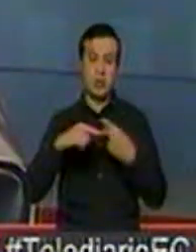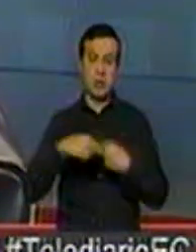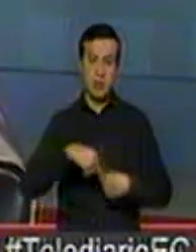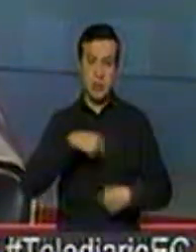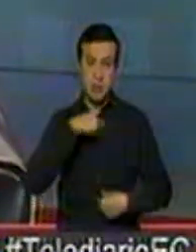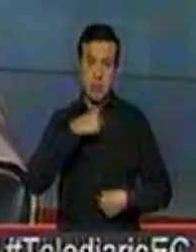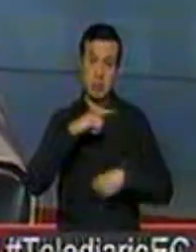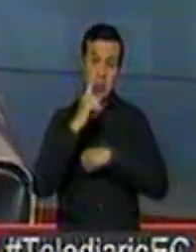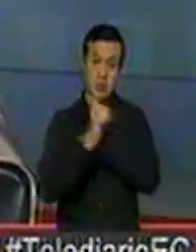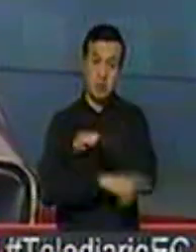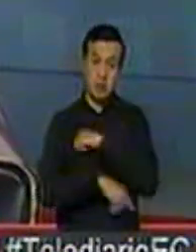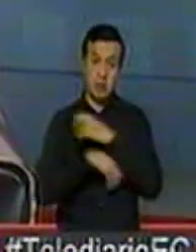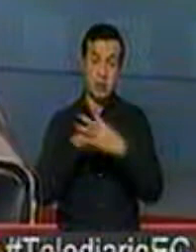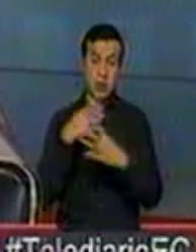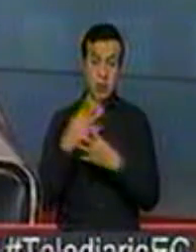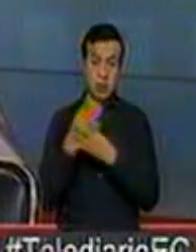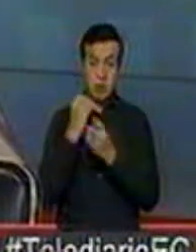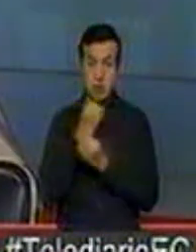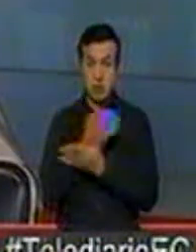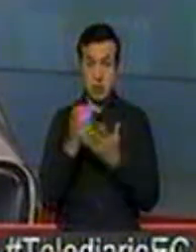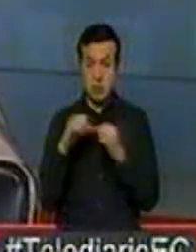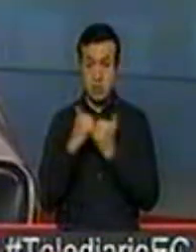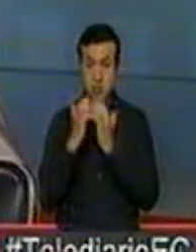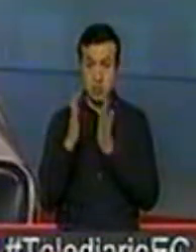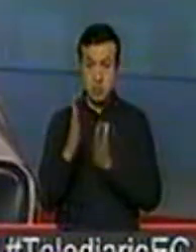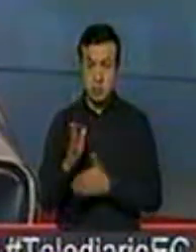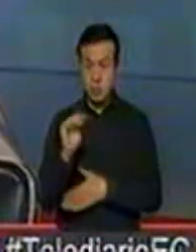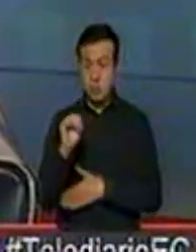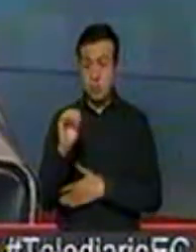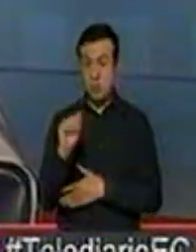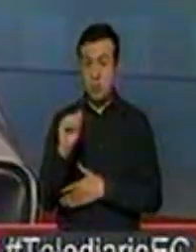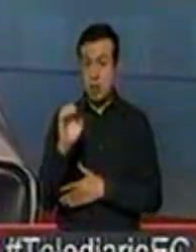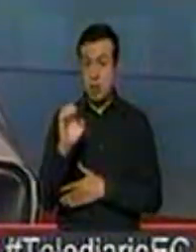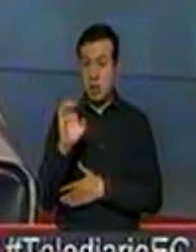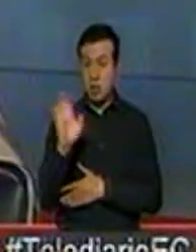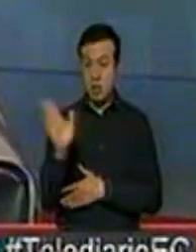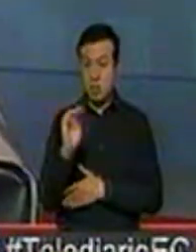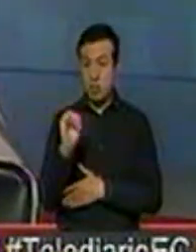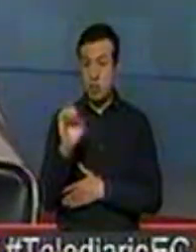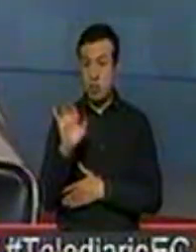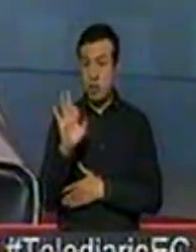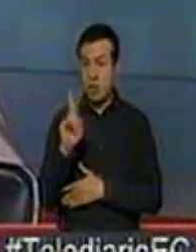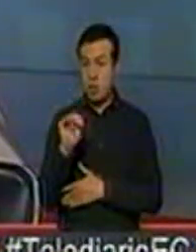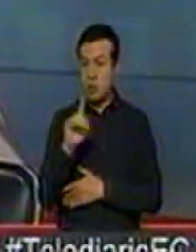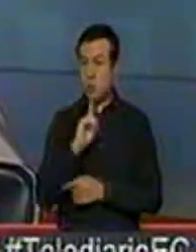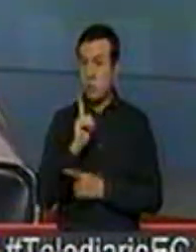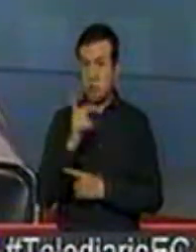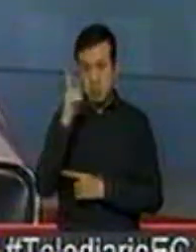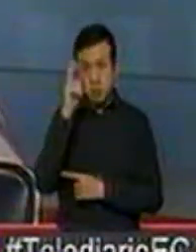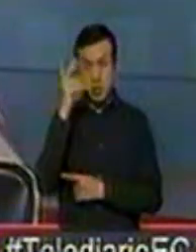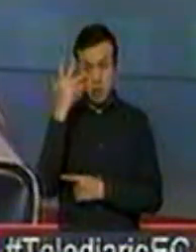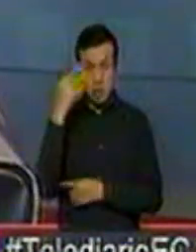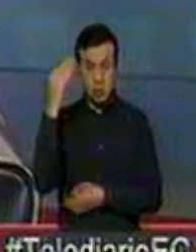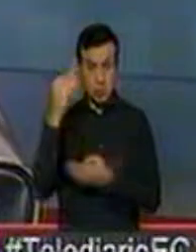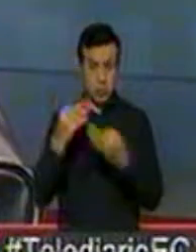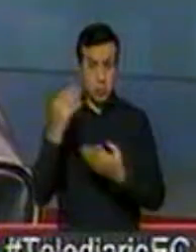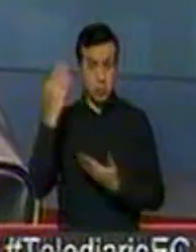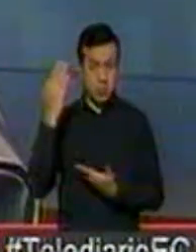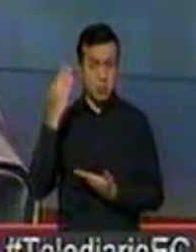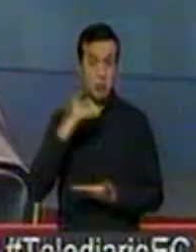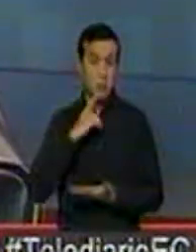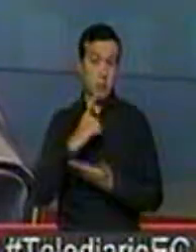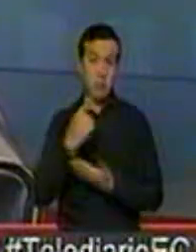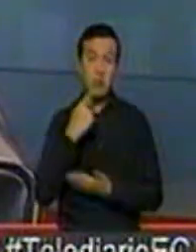penales, según había manifestado la asambleísta interpelante Mae Montaño. ¿Cree que son suficientes en este momento para el juicio político?